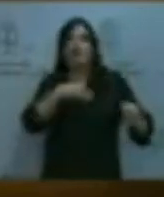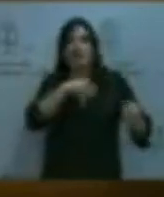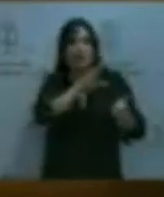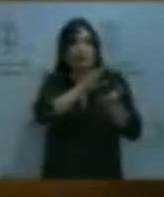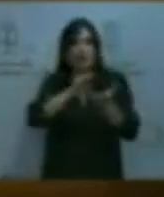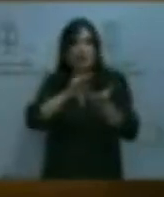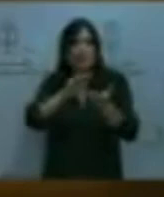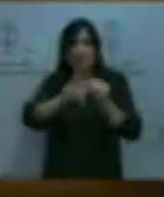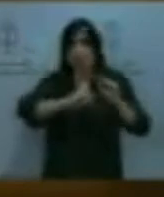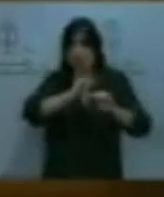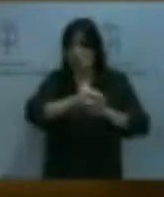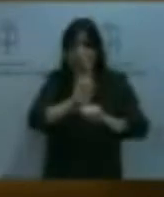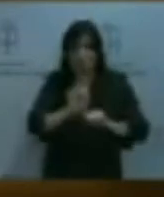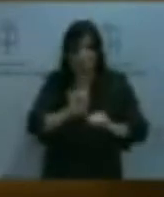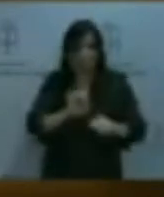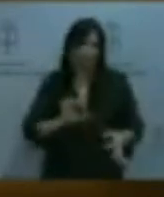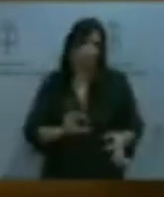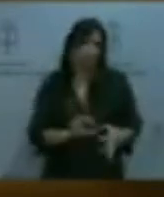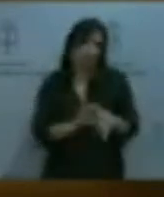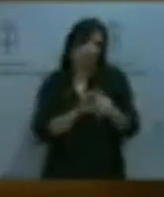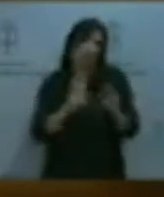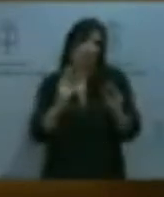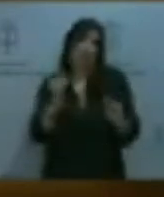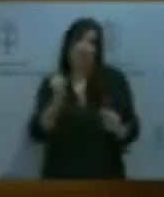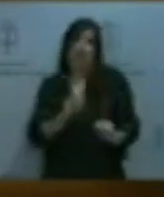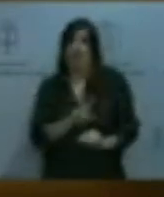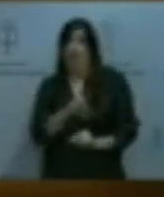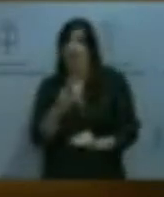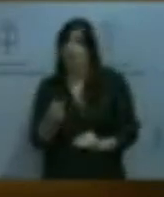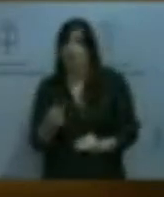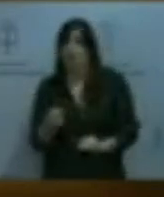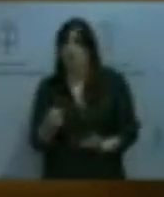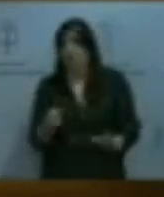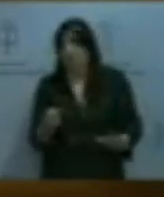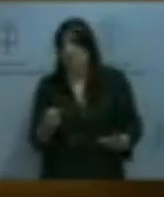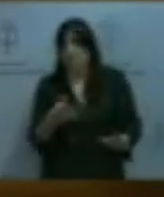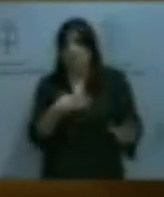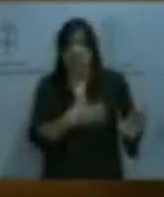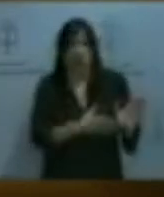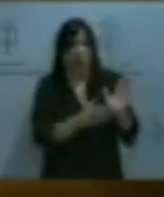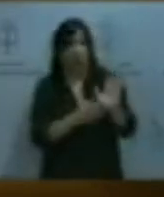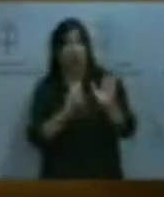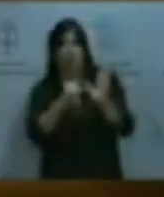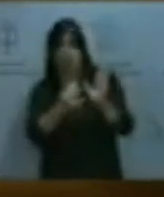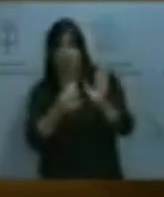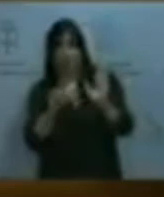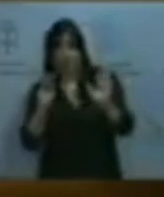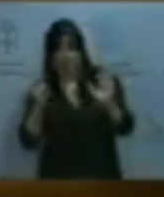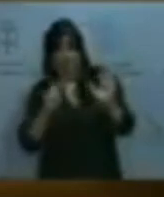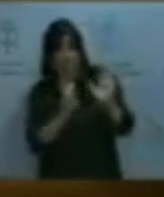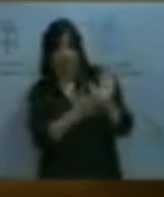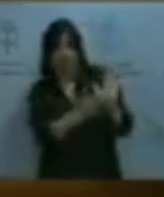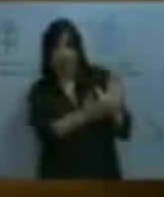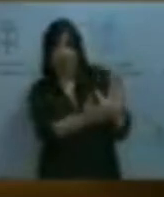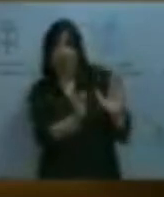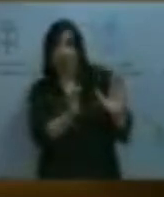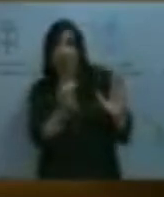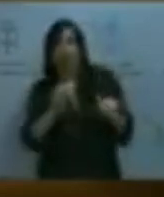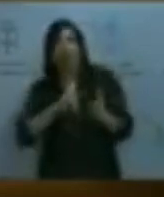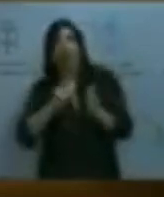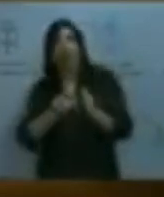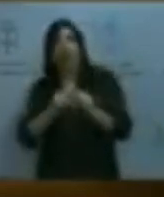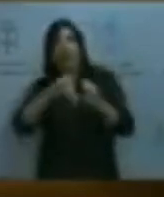la formación profesional pues le saco el plan de formación profesional pero si quiere le saco también el plan del suroccidente a ver las veces que habla